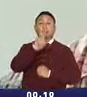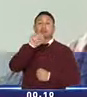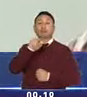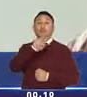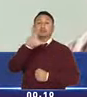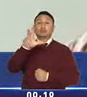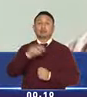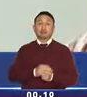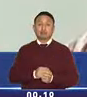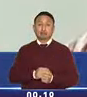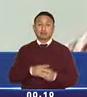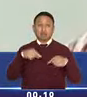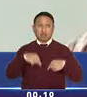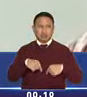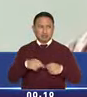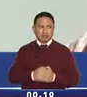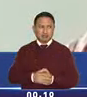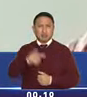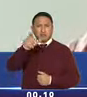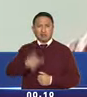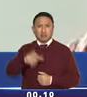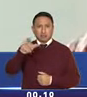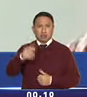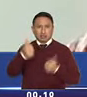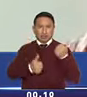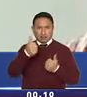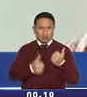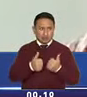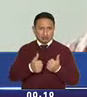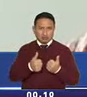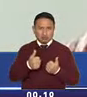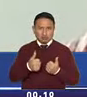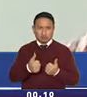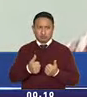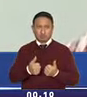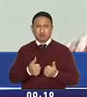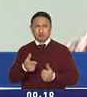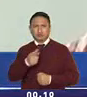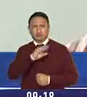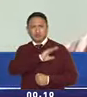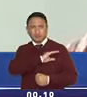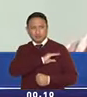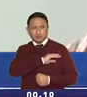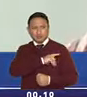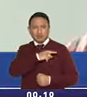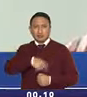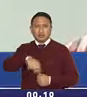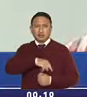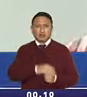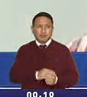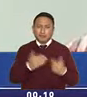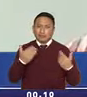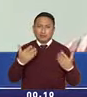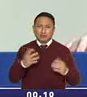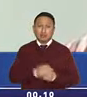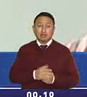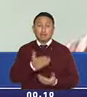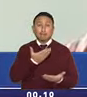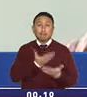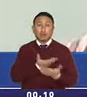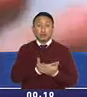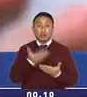2023 ha desatado lo peor que tienen los candidatos políticos, porque están carentes de cualquier tipo de